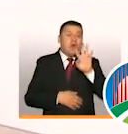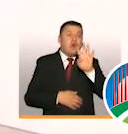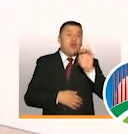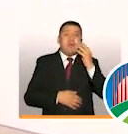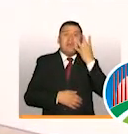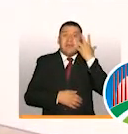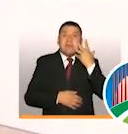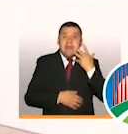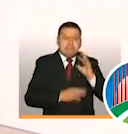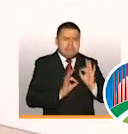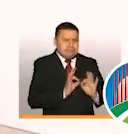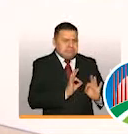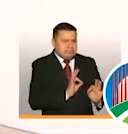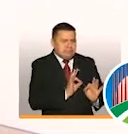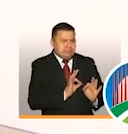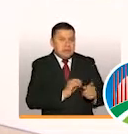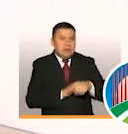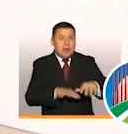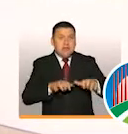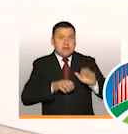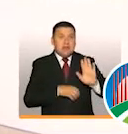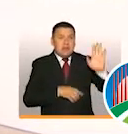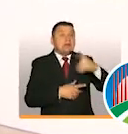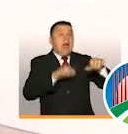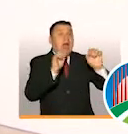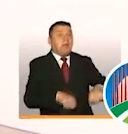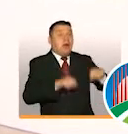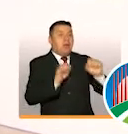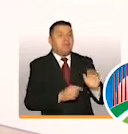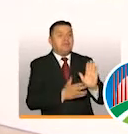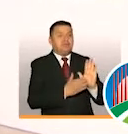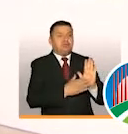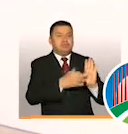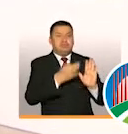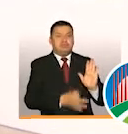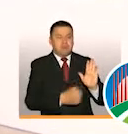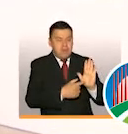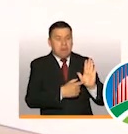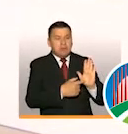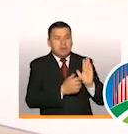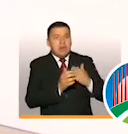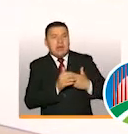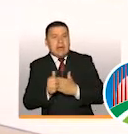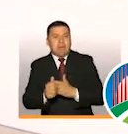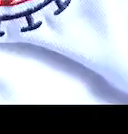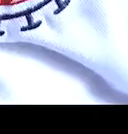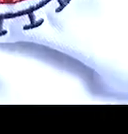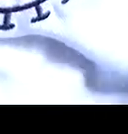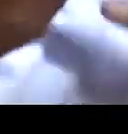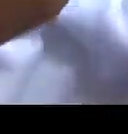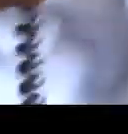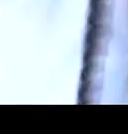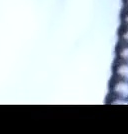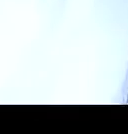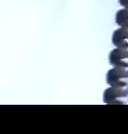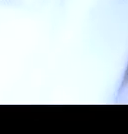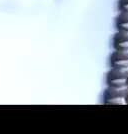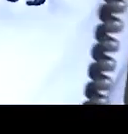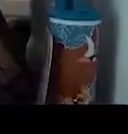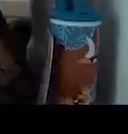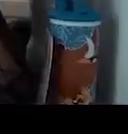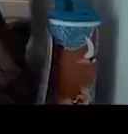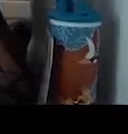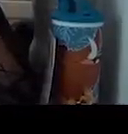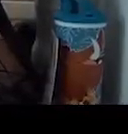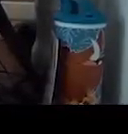presidente hacer que la asamblea departamental aprobara esta carta de navegación que es el plan de desarrollo departamental un completo reporte